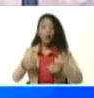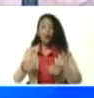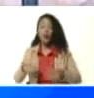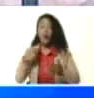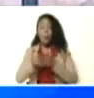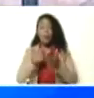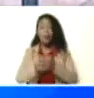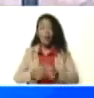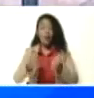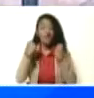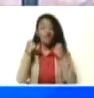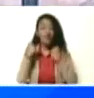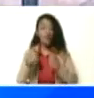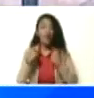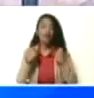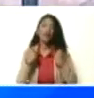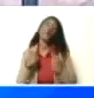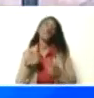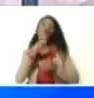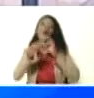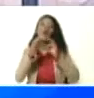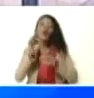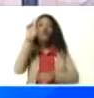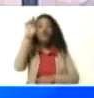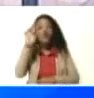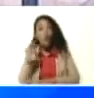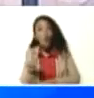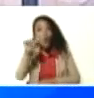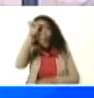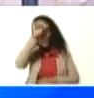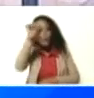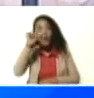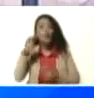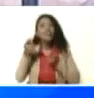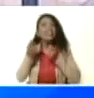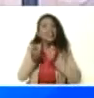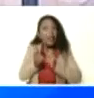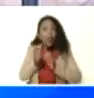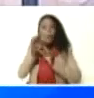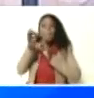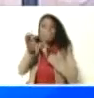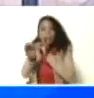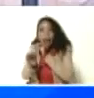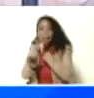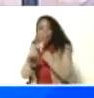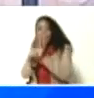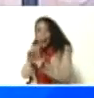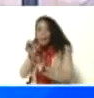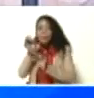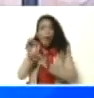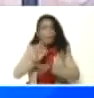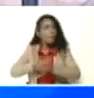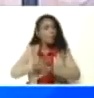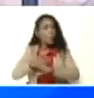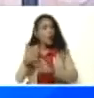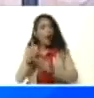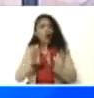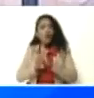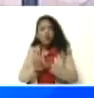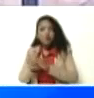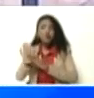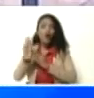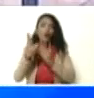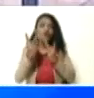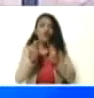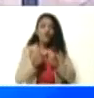dura, como lo explico todos los domingos y siempre trato de explicarlo, porque nos subió el número